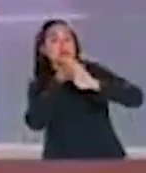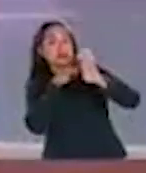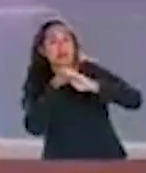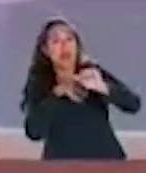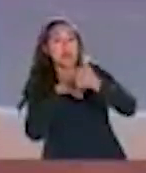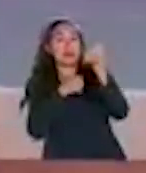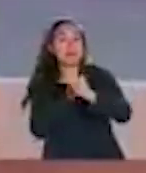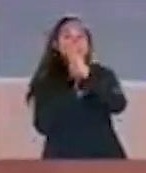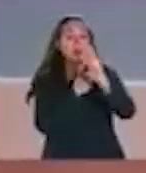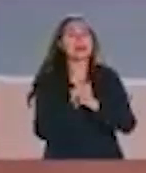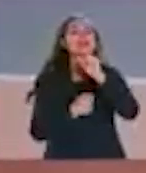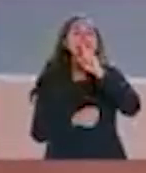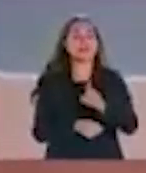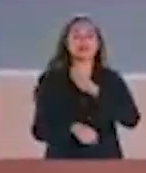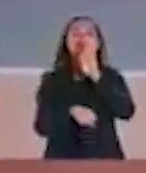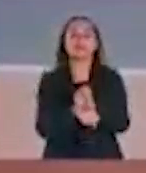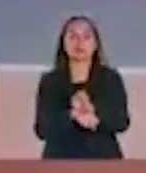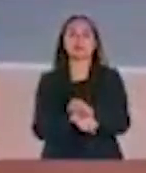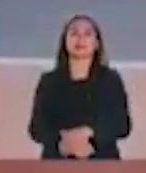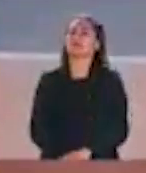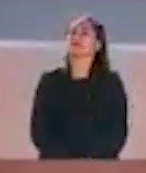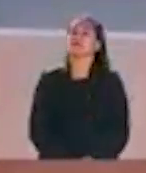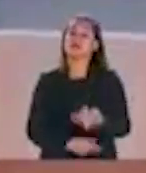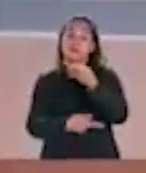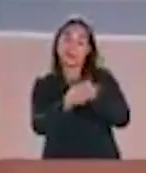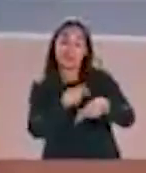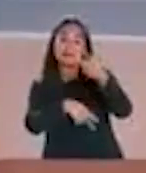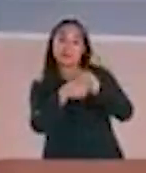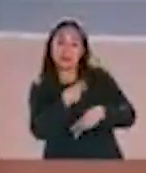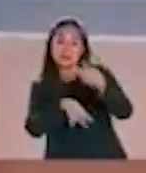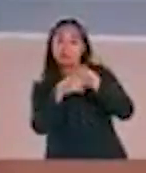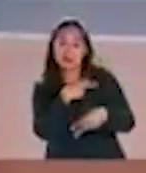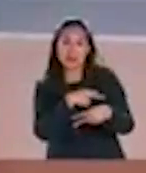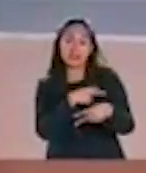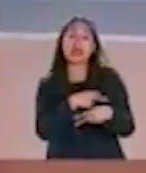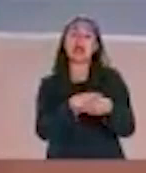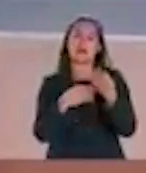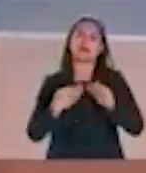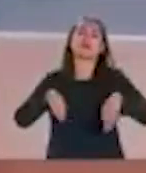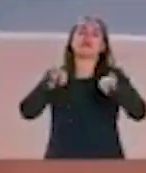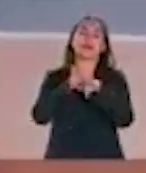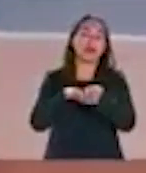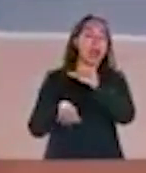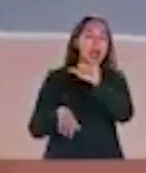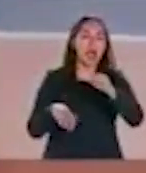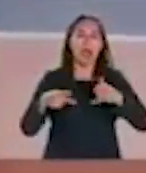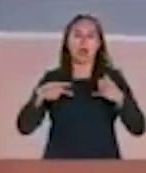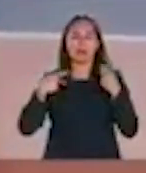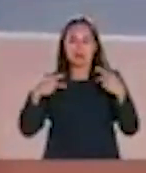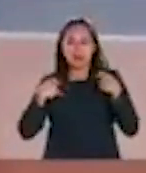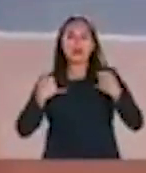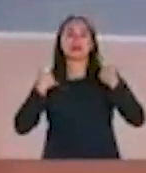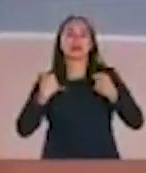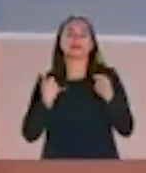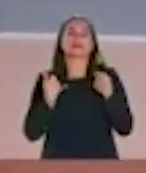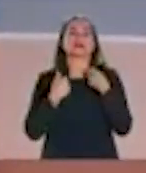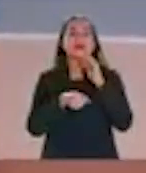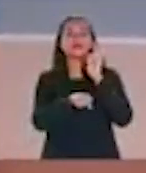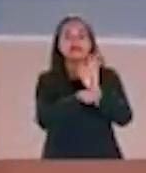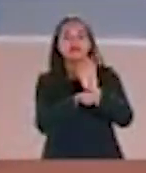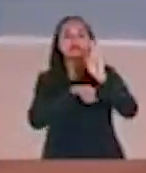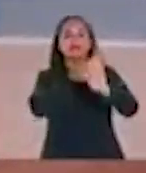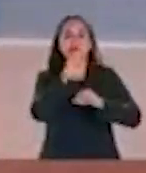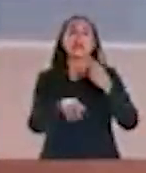origen cada año que le ganemos nosotros al joven en la escuela es un año más en beneficio de ese joven y del país